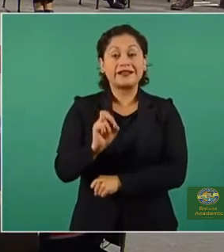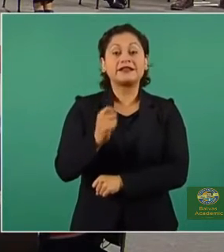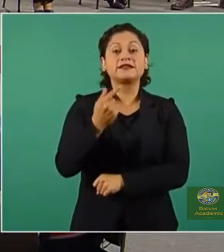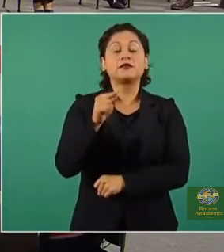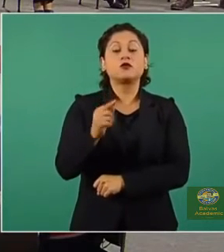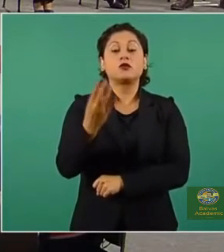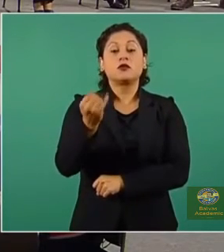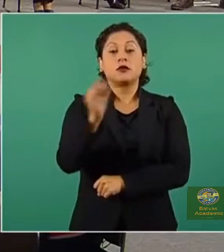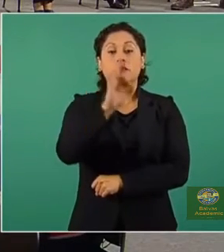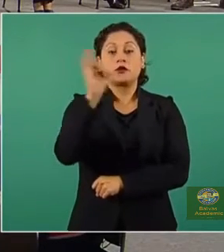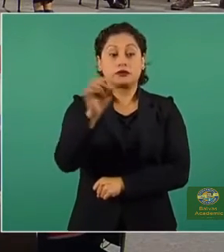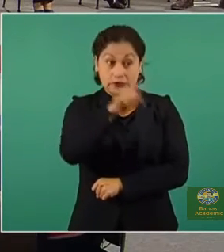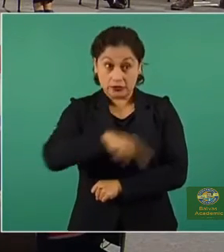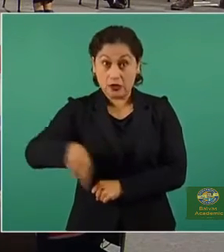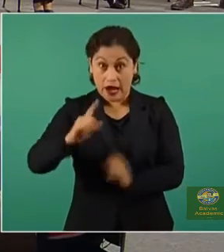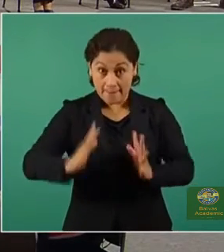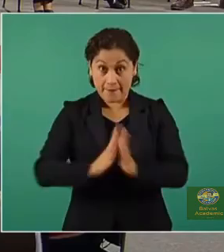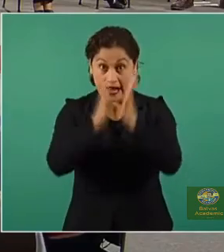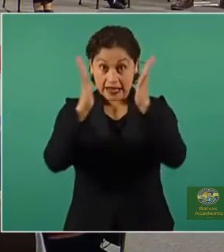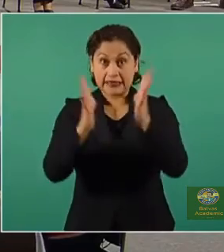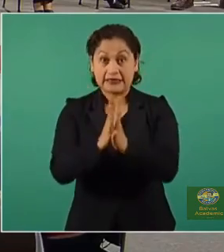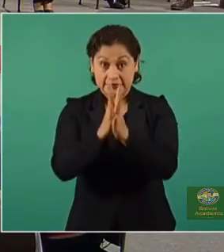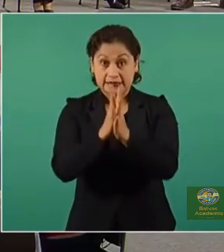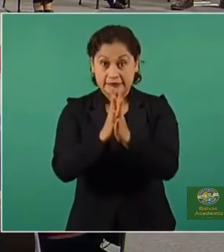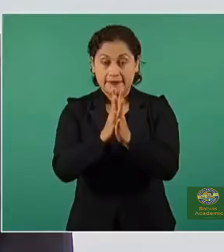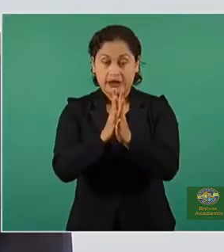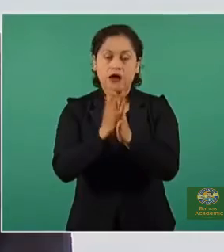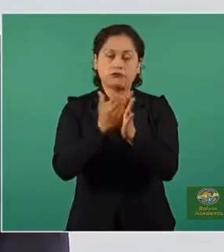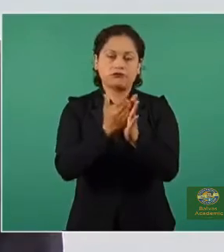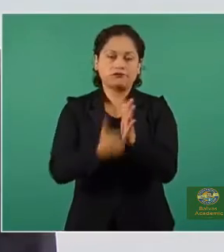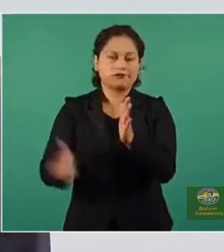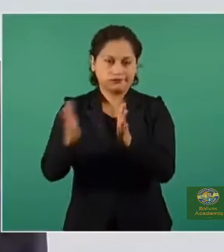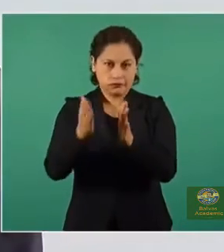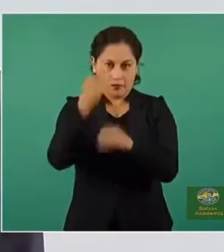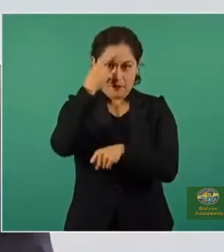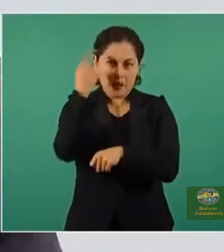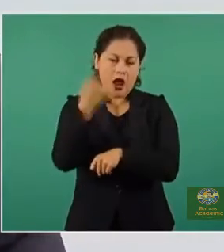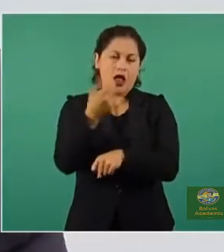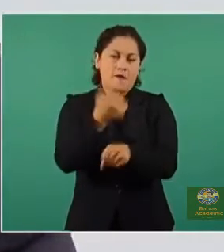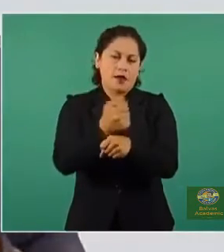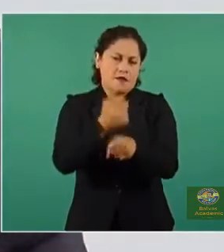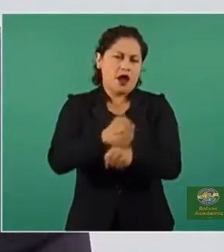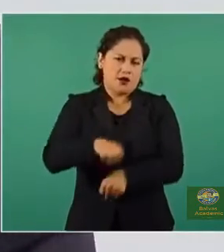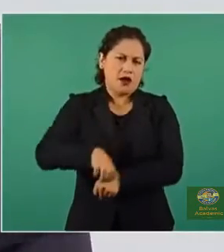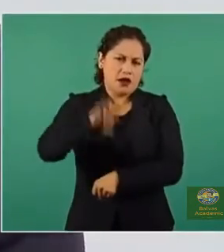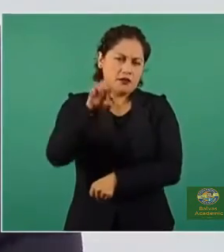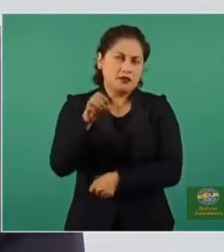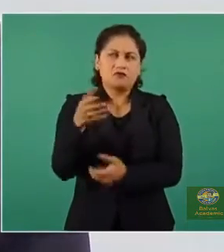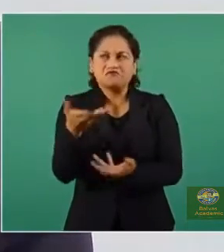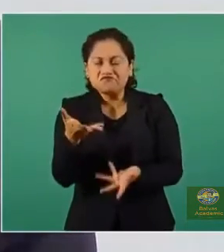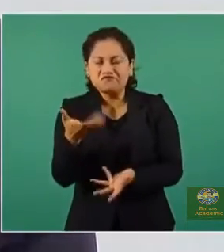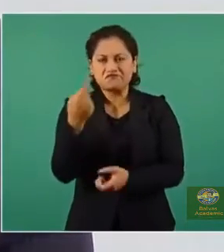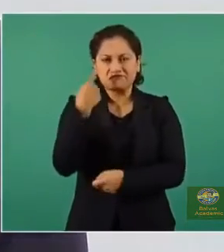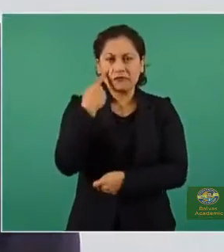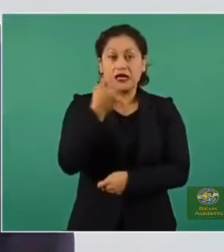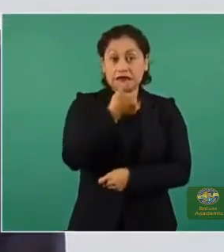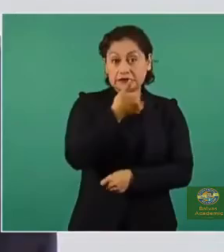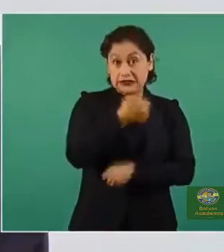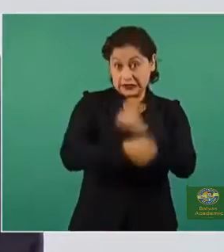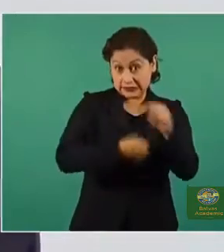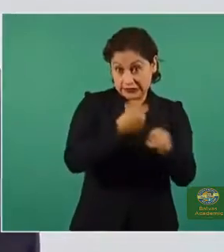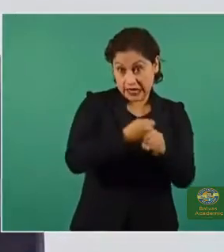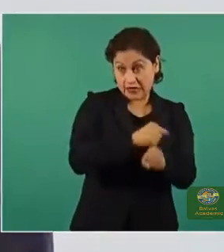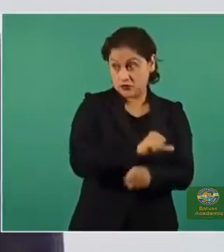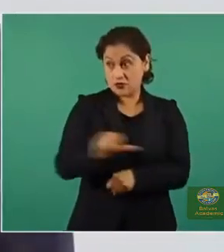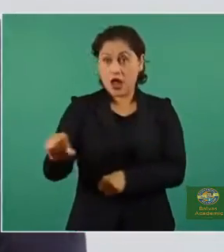nos contestaron estaban en lo que se llama la edad normativa para primaria, es decir, de los 6 años de edad hasta